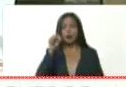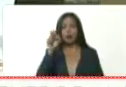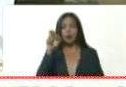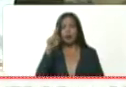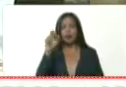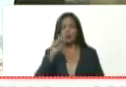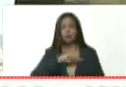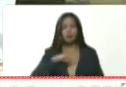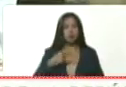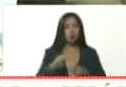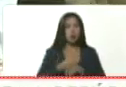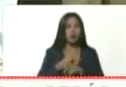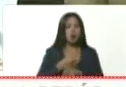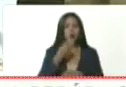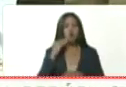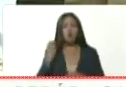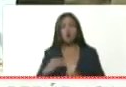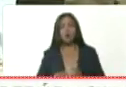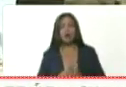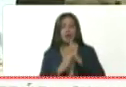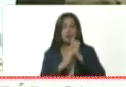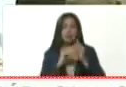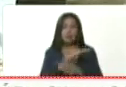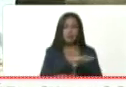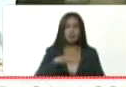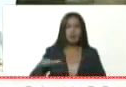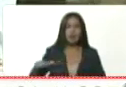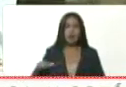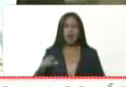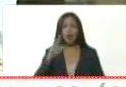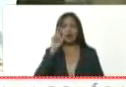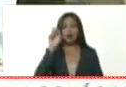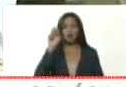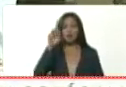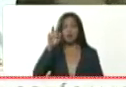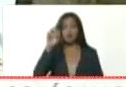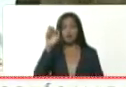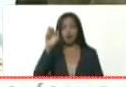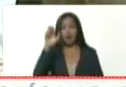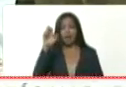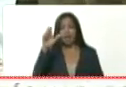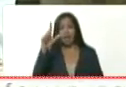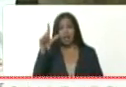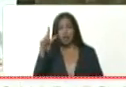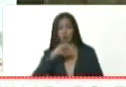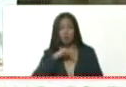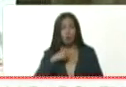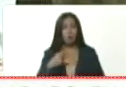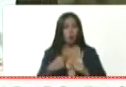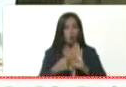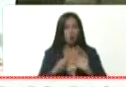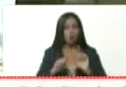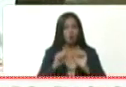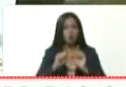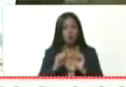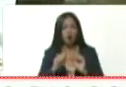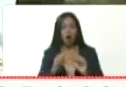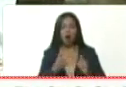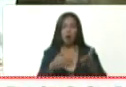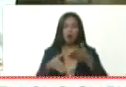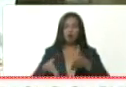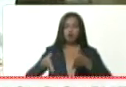gobernador este joven líder del llano venezolano rafael calles quien nos va a mostrar los avances en la construcción